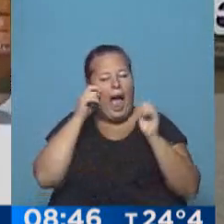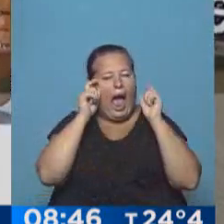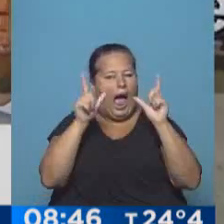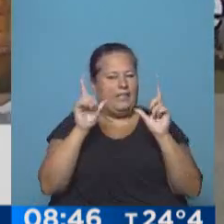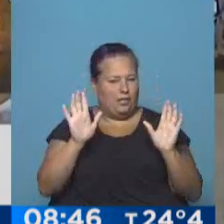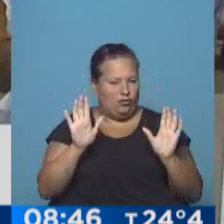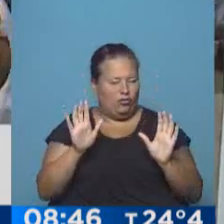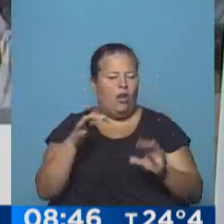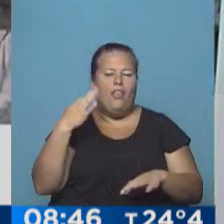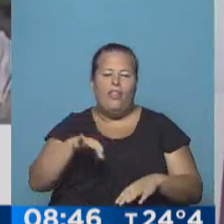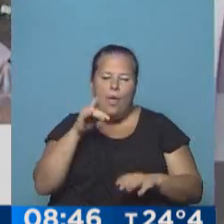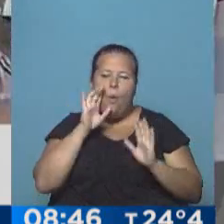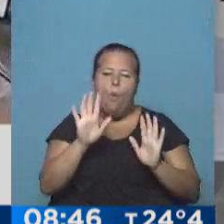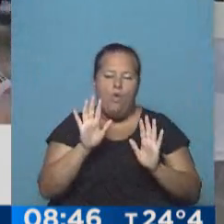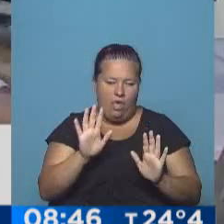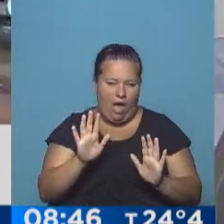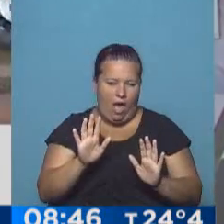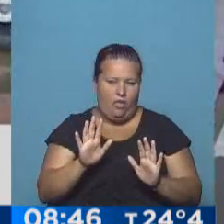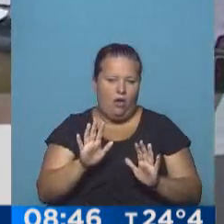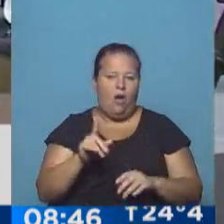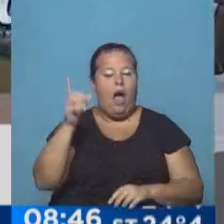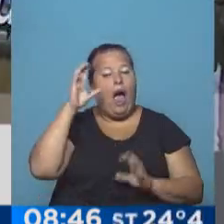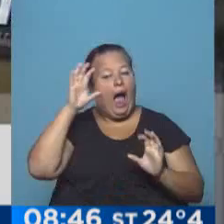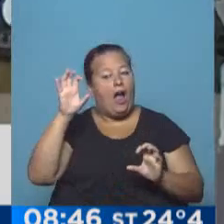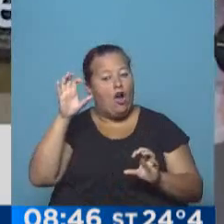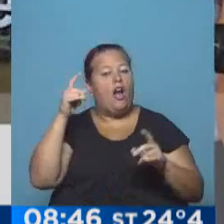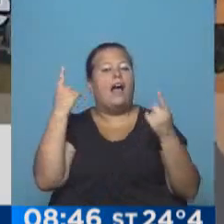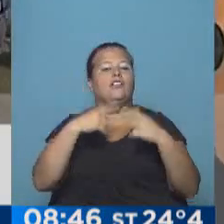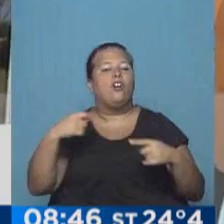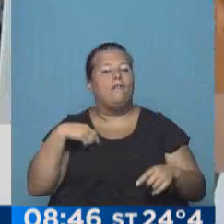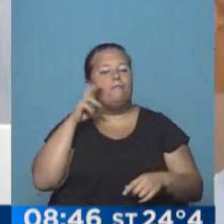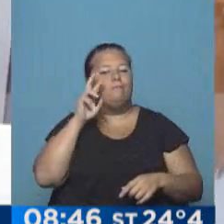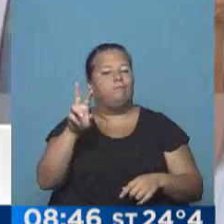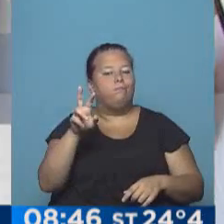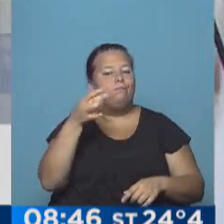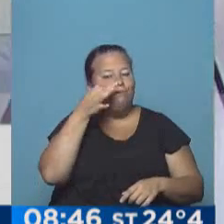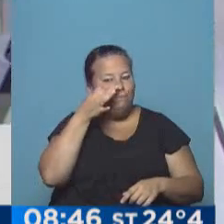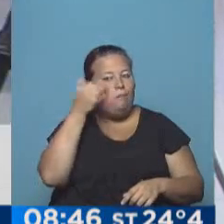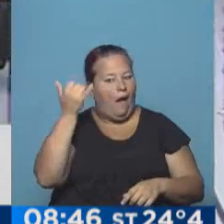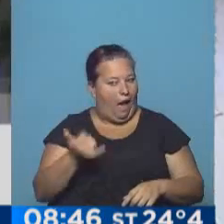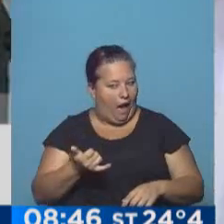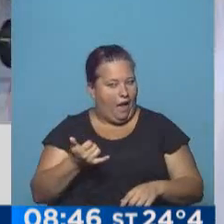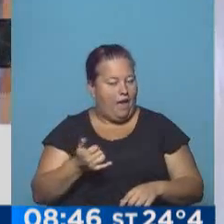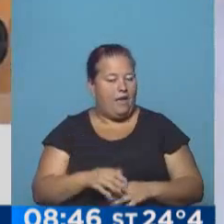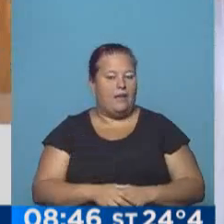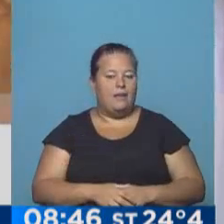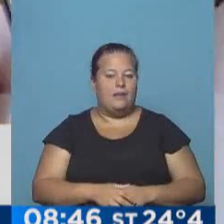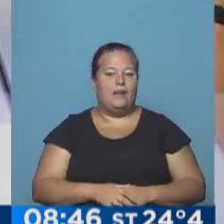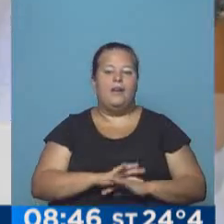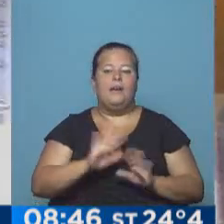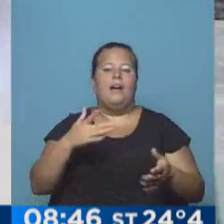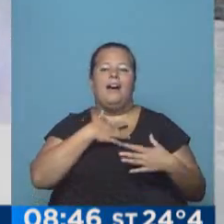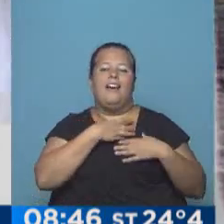atención y tengamos cuidado de no olvidar las cosas que han visto los ojos, ni dejar que se aparten